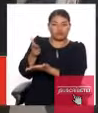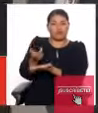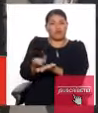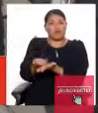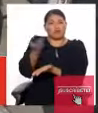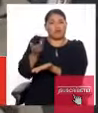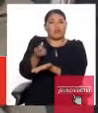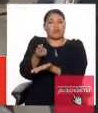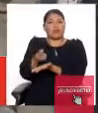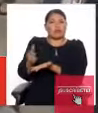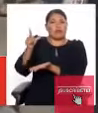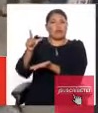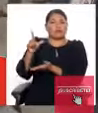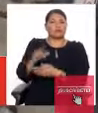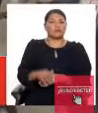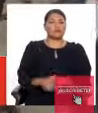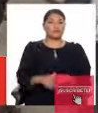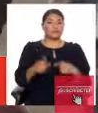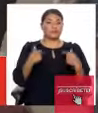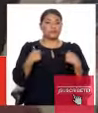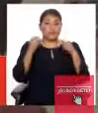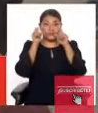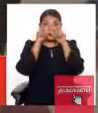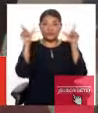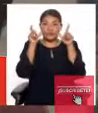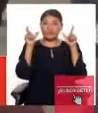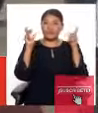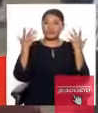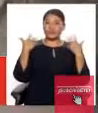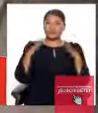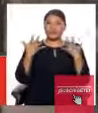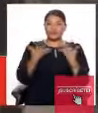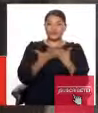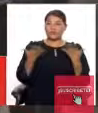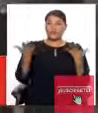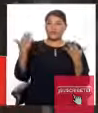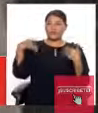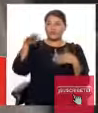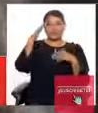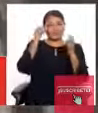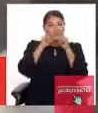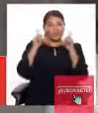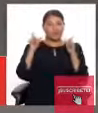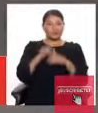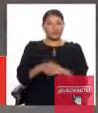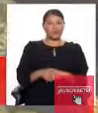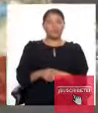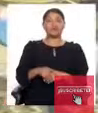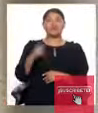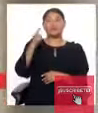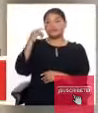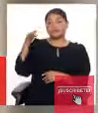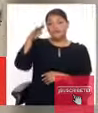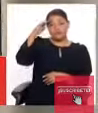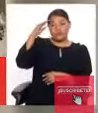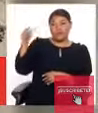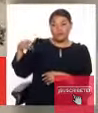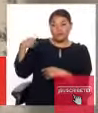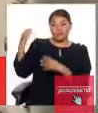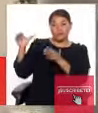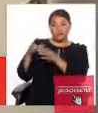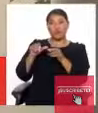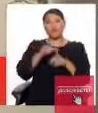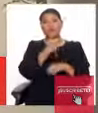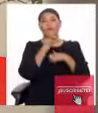intereses. Sorprendida, estamos sorprendidos todos, nos hemos sorprendido de esto. Fue la División de Homicidios junto a la de Criminalidad